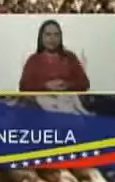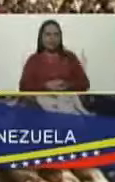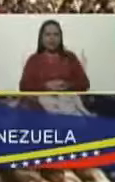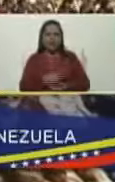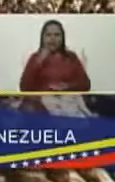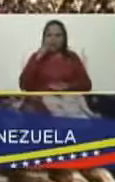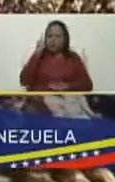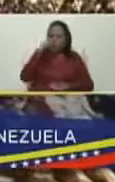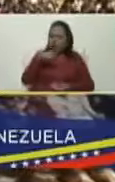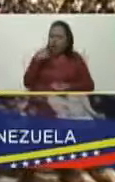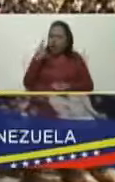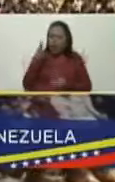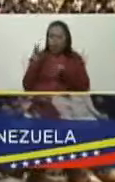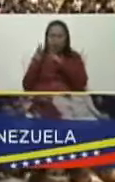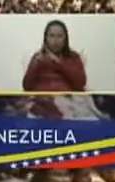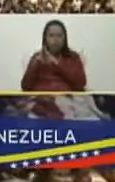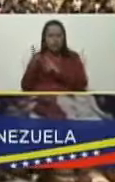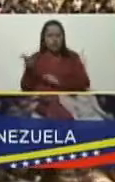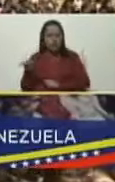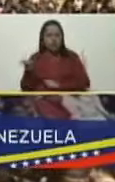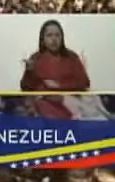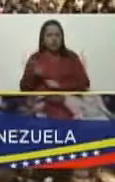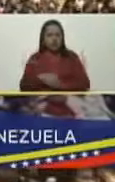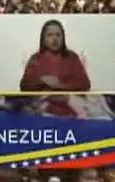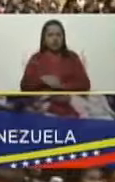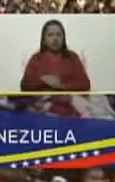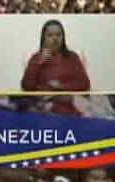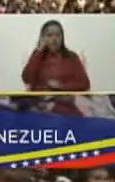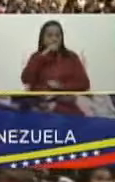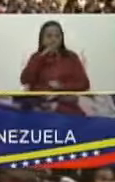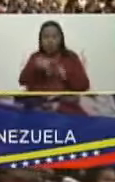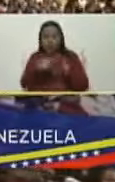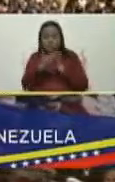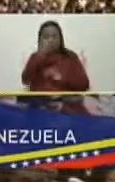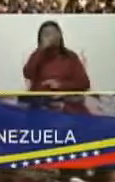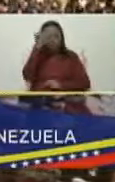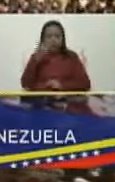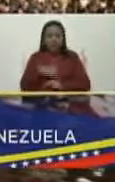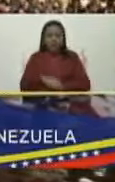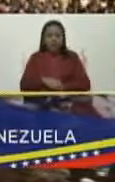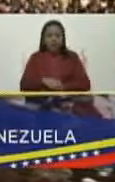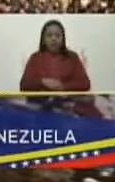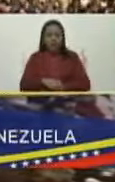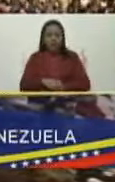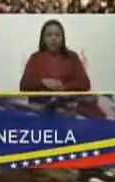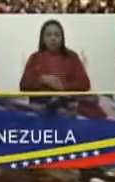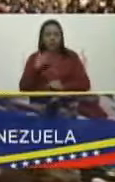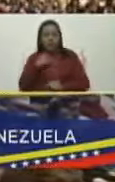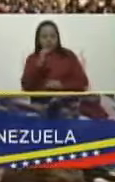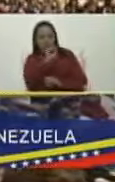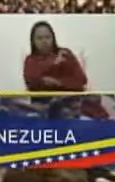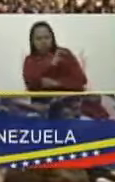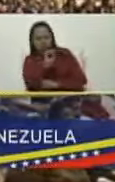cara conocida. Esta cara a mí no se me olvida. No, usted iba yo manejando.